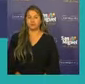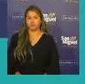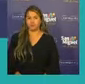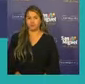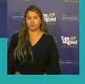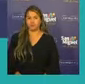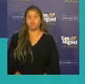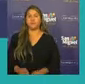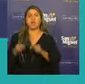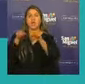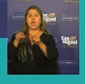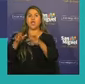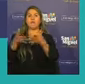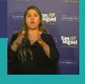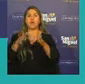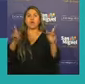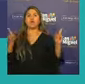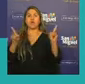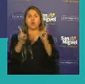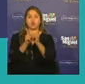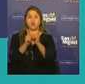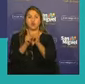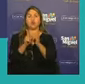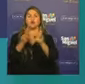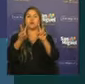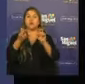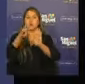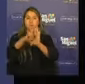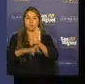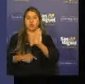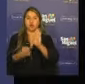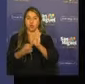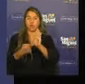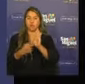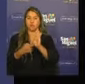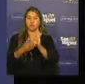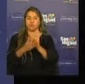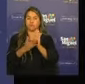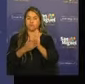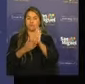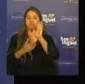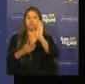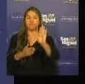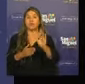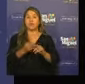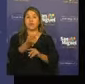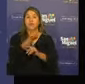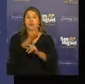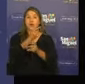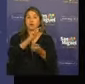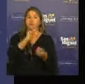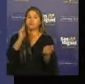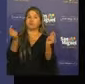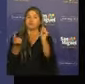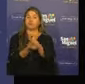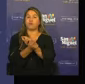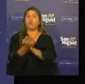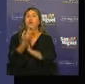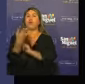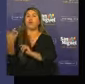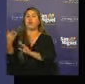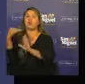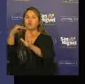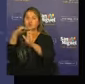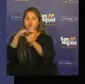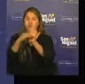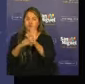Ahí está más o menos el resumen de estos proyectos, que los tradujimos aquí de dinero a cantidad.